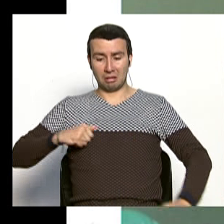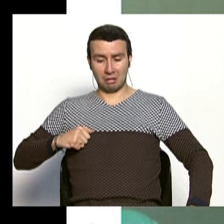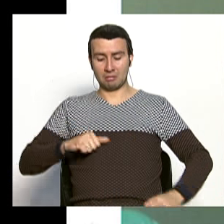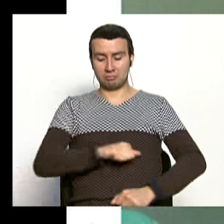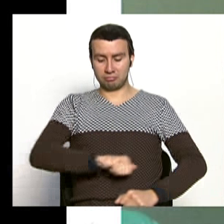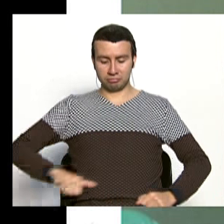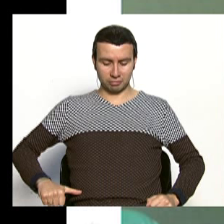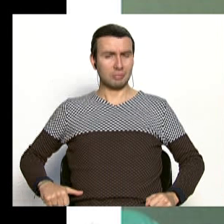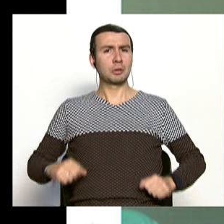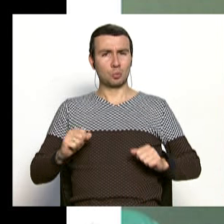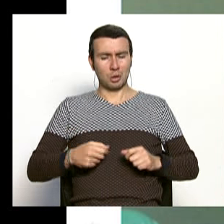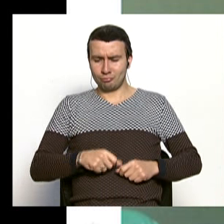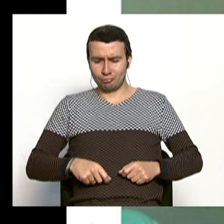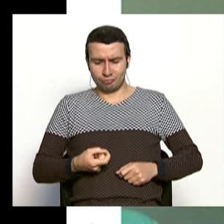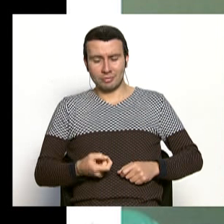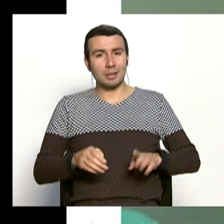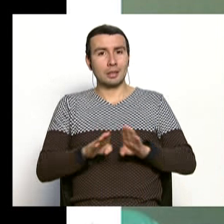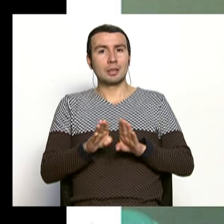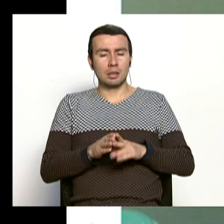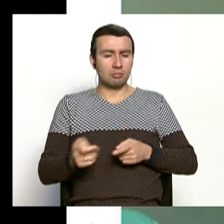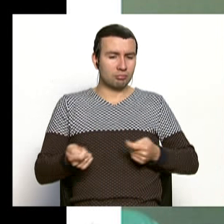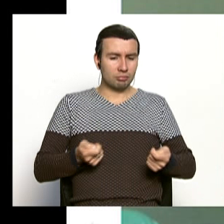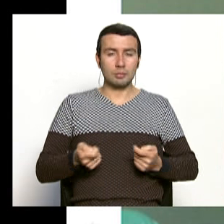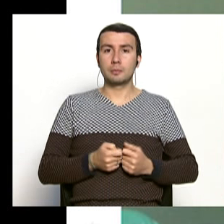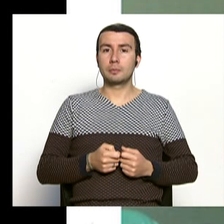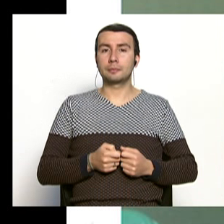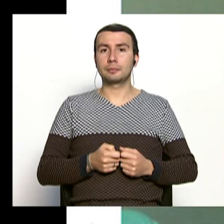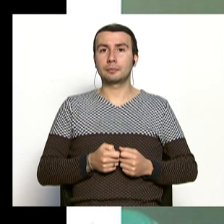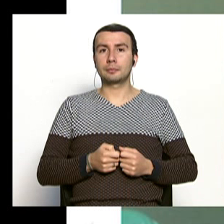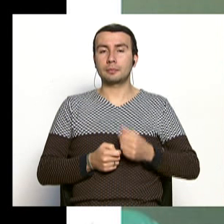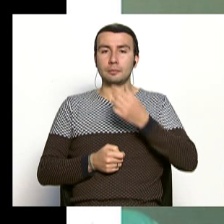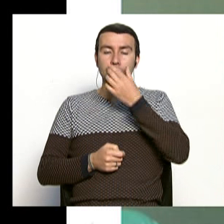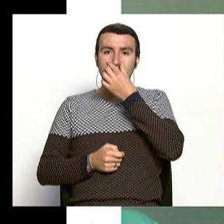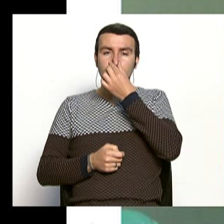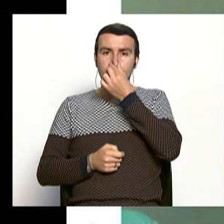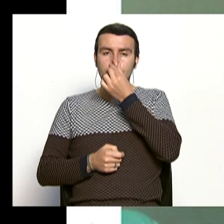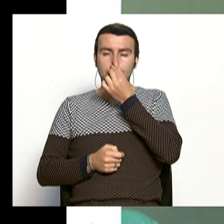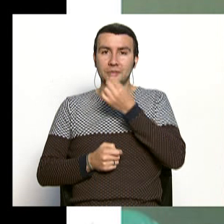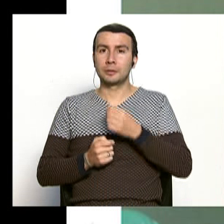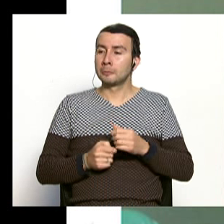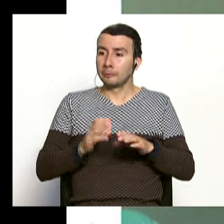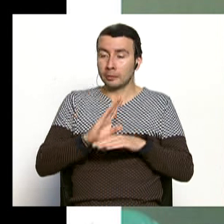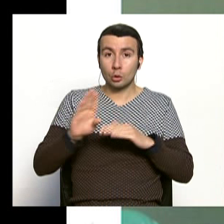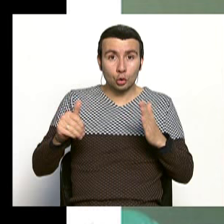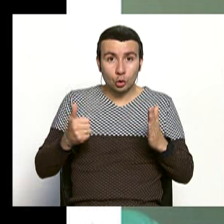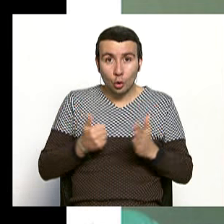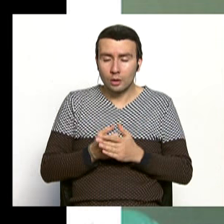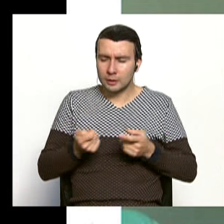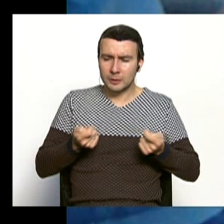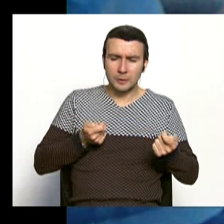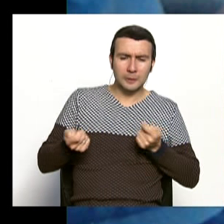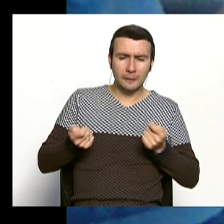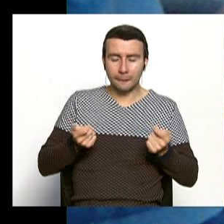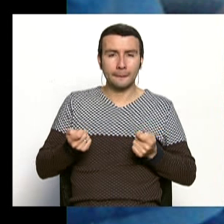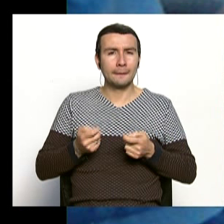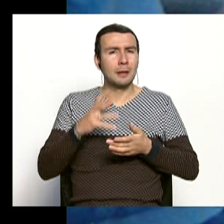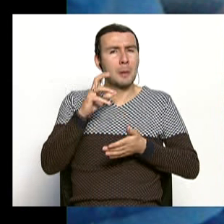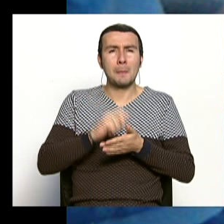ginecológica en la en la cirugía ortopédica como la artroscopia O sea todo el conjunto de la cirugía mínimamente